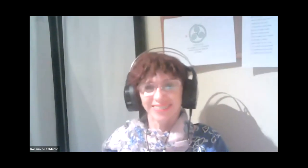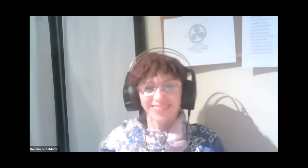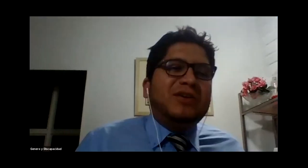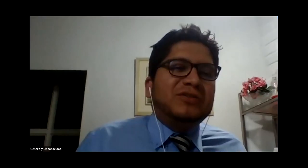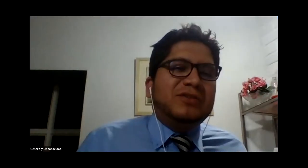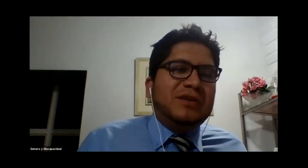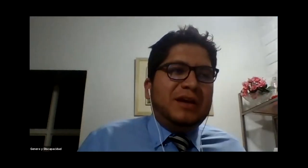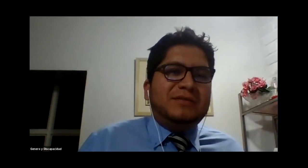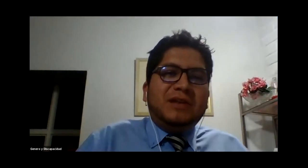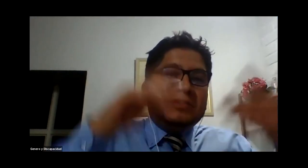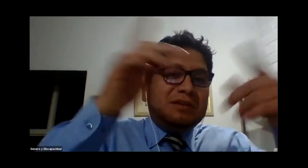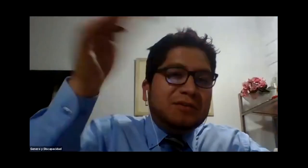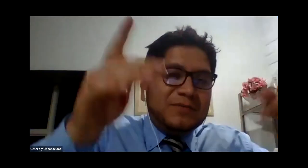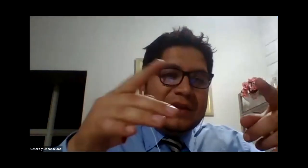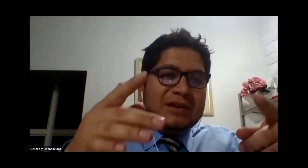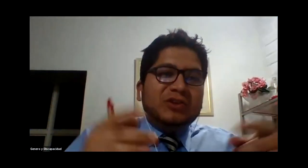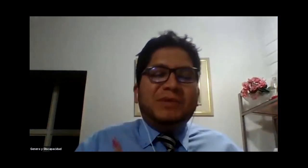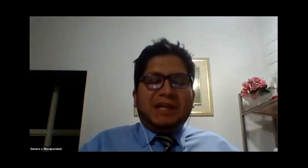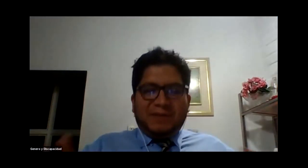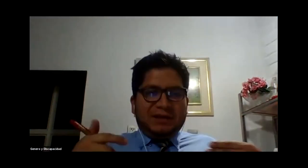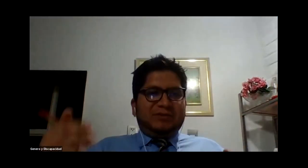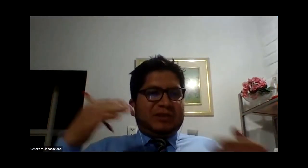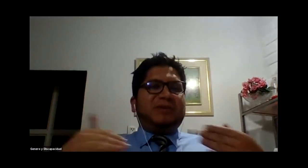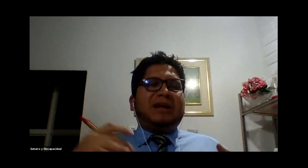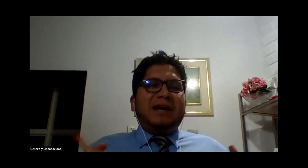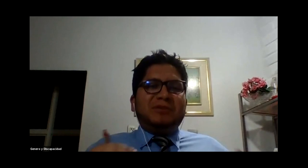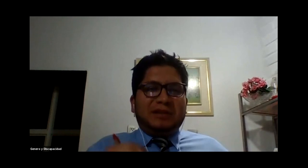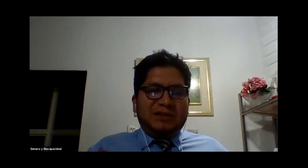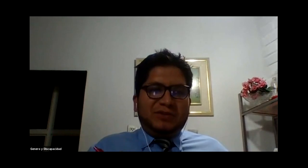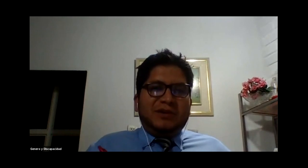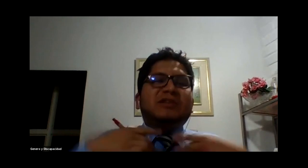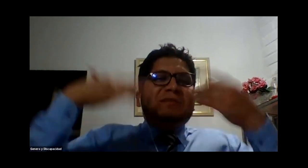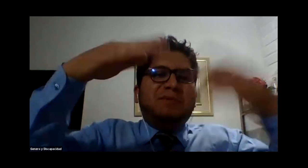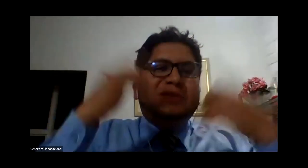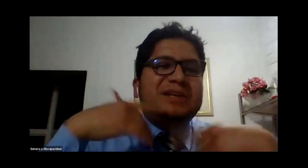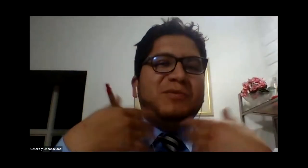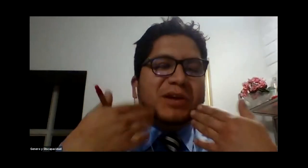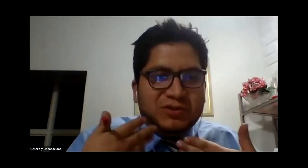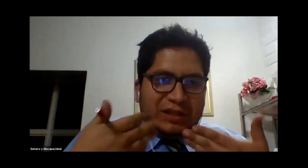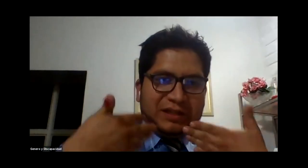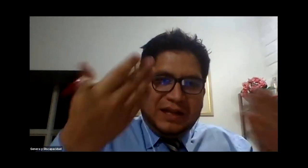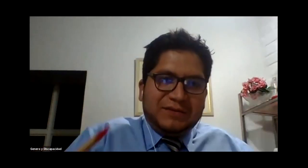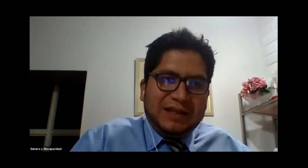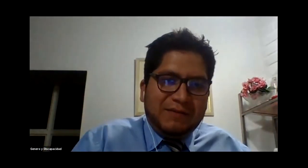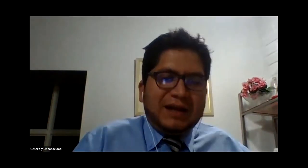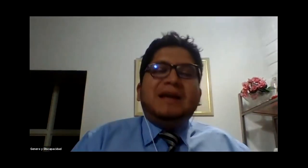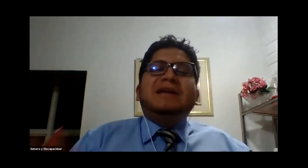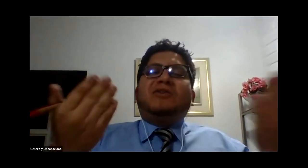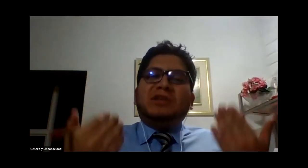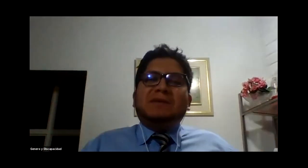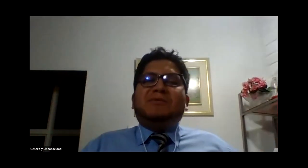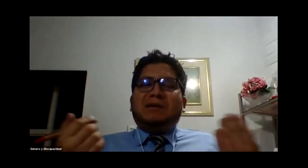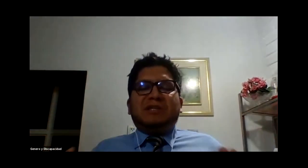rosario no es dios sino y automáticamente no sé por qué caemos en eso yo también pongo hacer como que yo no tendría si de hablar